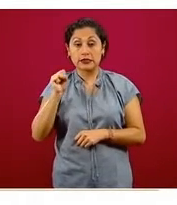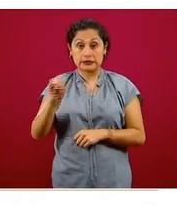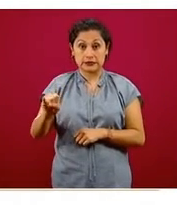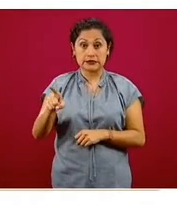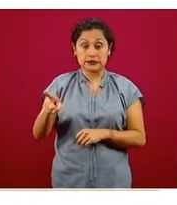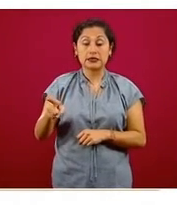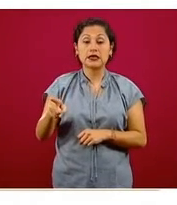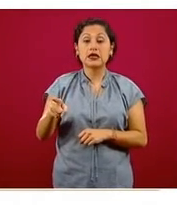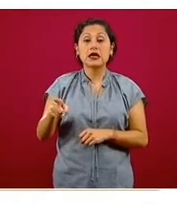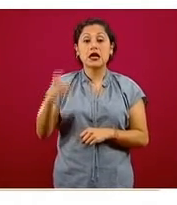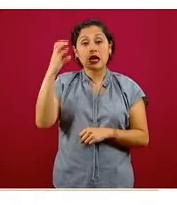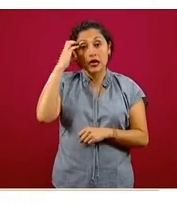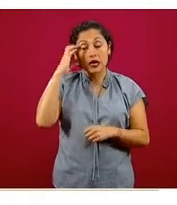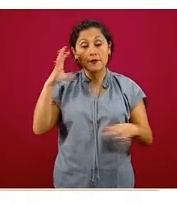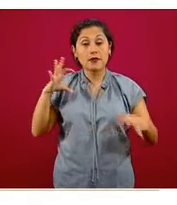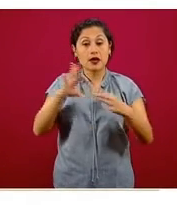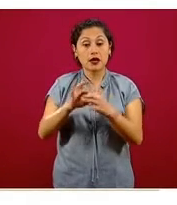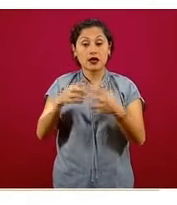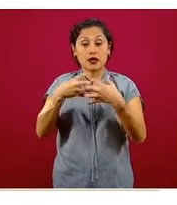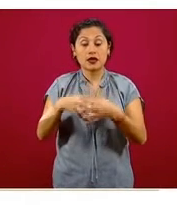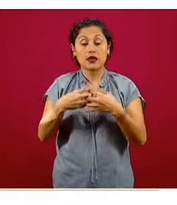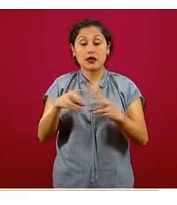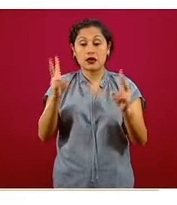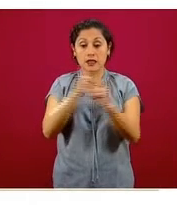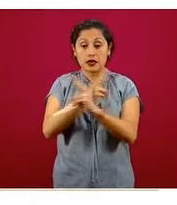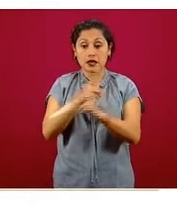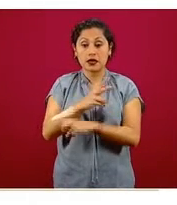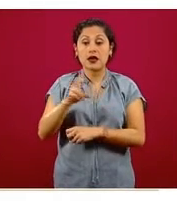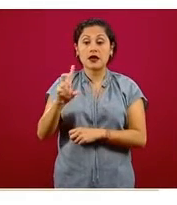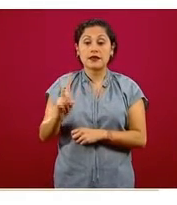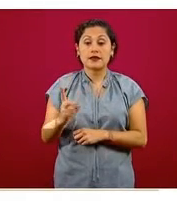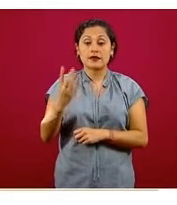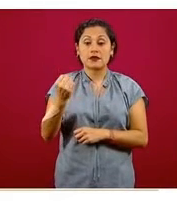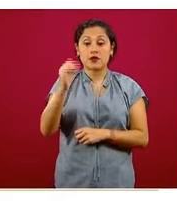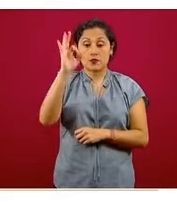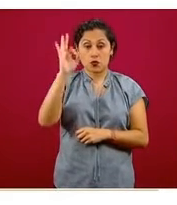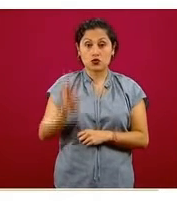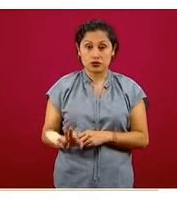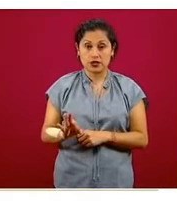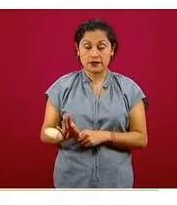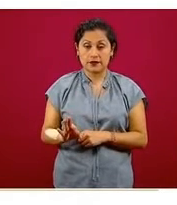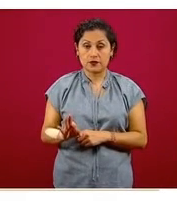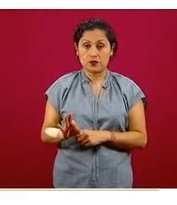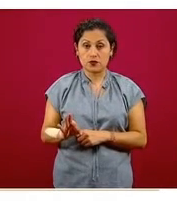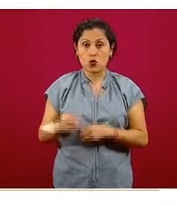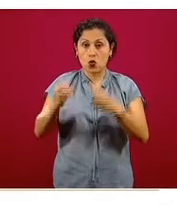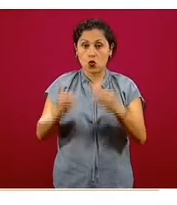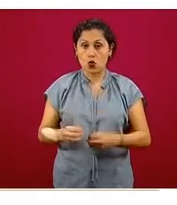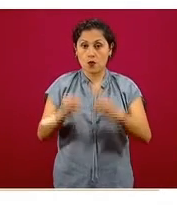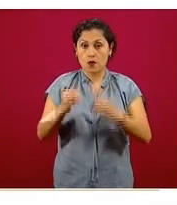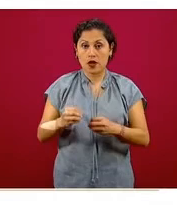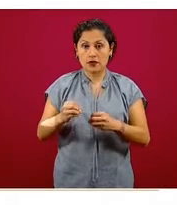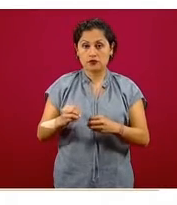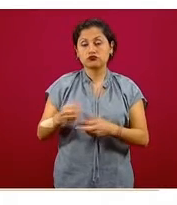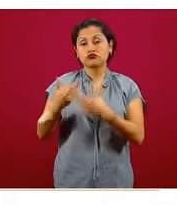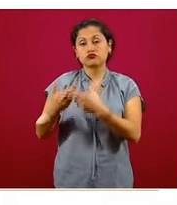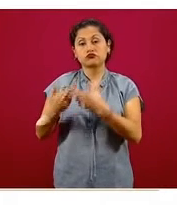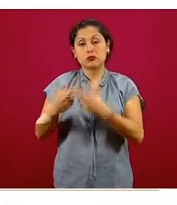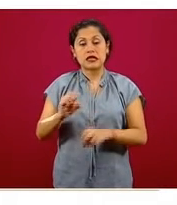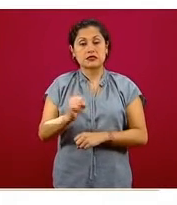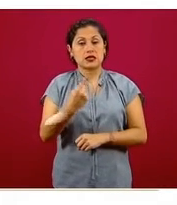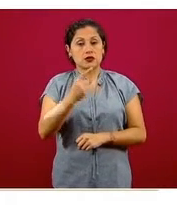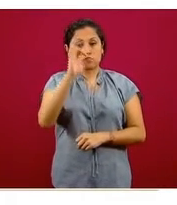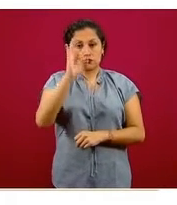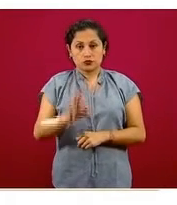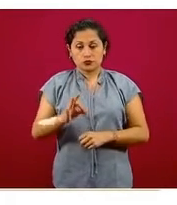del 39%, dejando lógicamente una disponibilidad de este 61%. Veamos